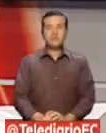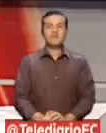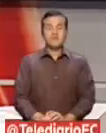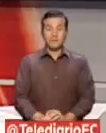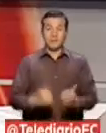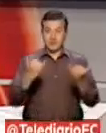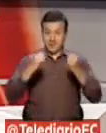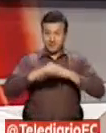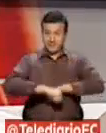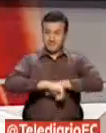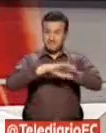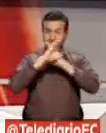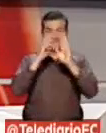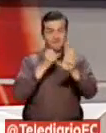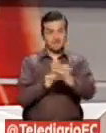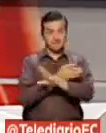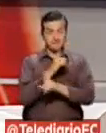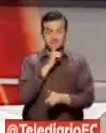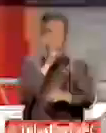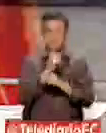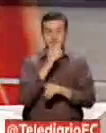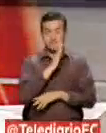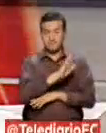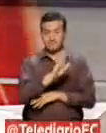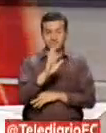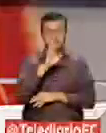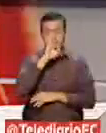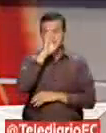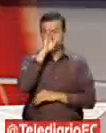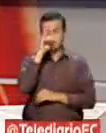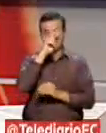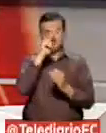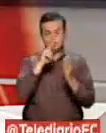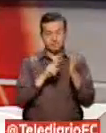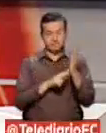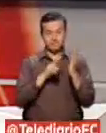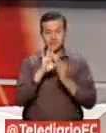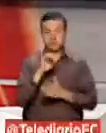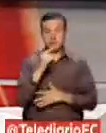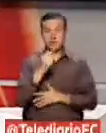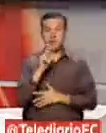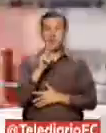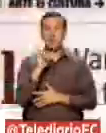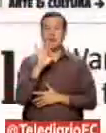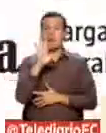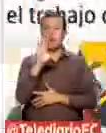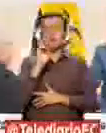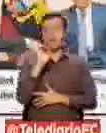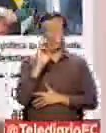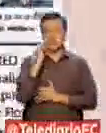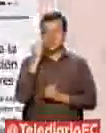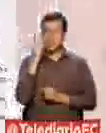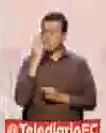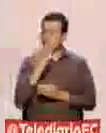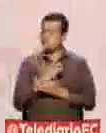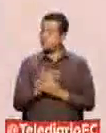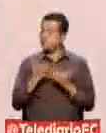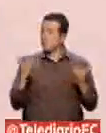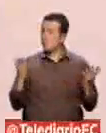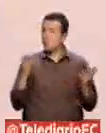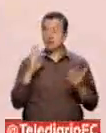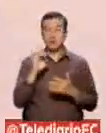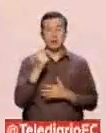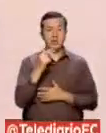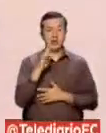Esta mañana, como siempre, recomendamos a ustedes la lectura de Diario El Telégrafo. En su primera página, Diario